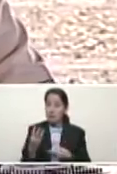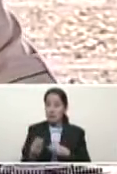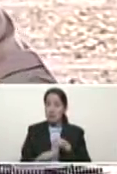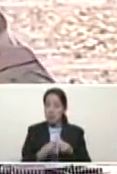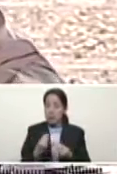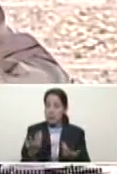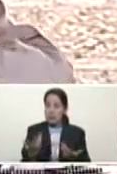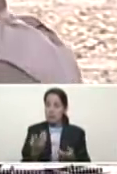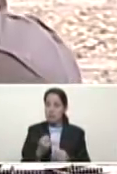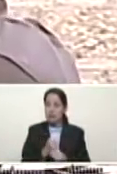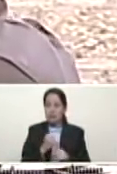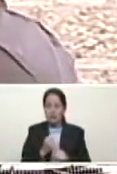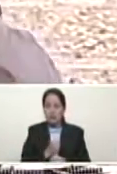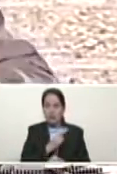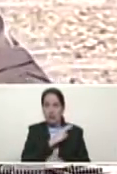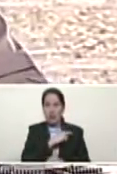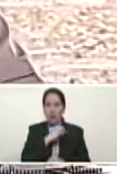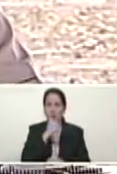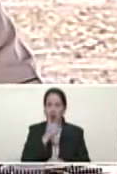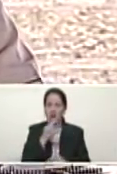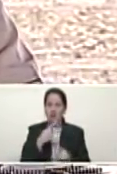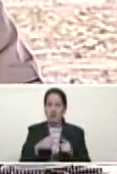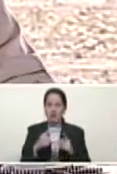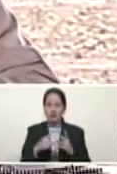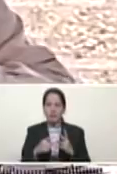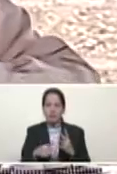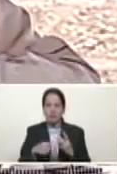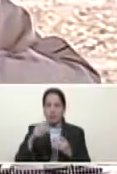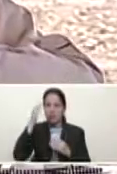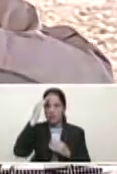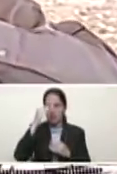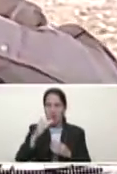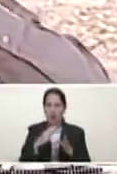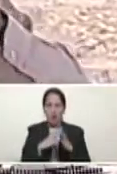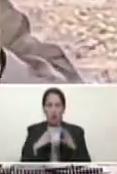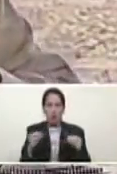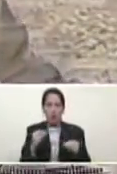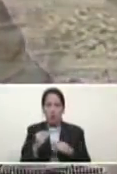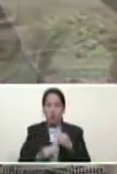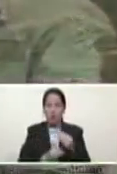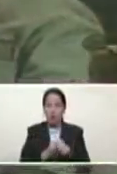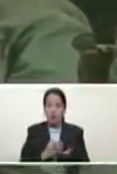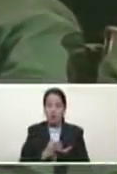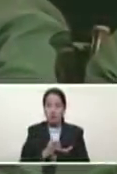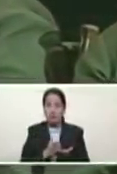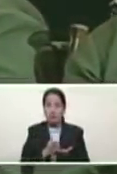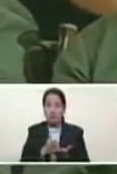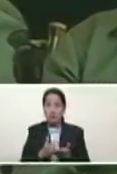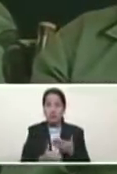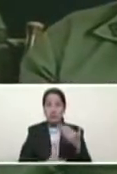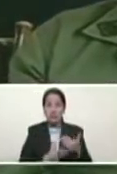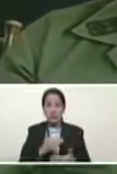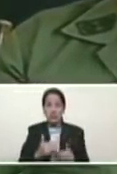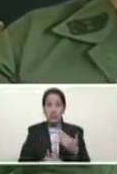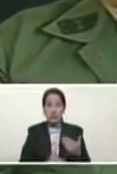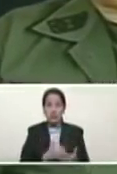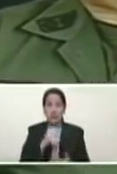los jefes de SODI, los jefes de REDI, el jefe del CEO, todos querían ir más allá. Yo dije,